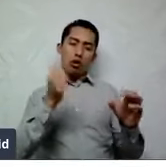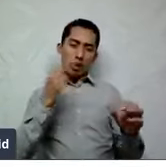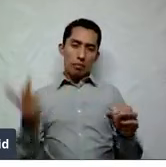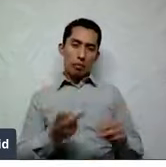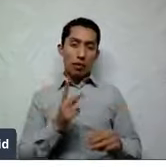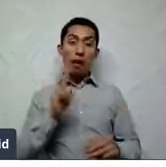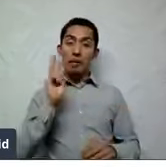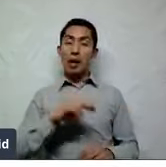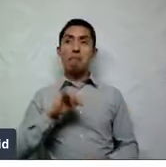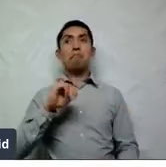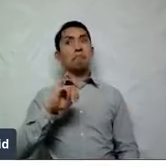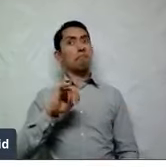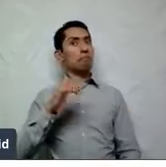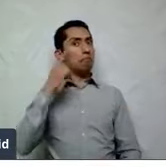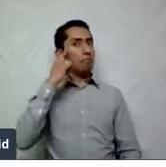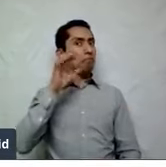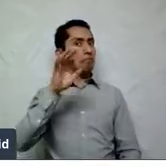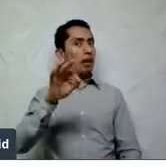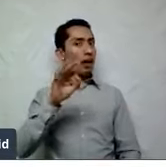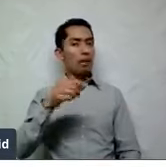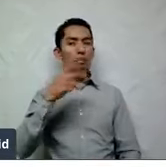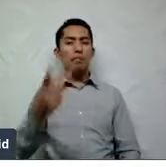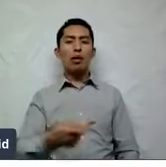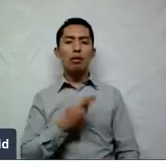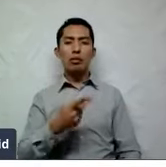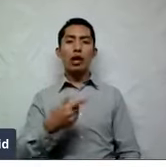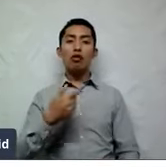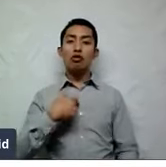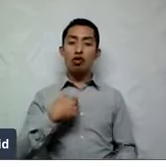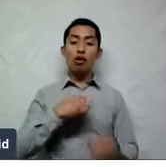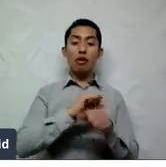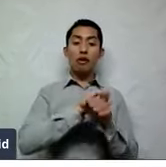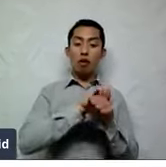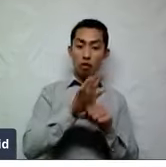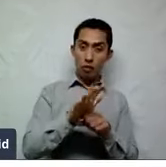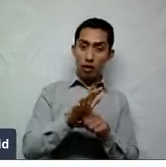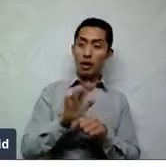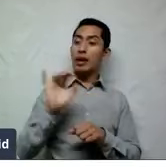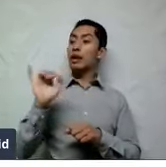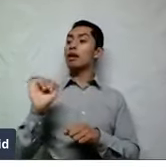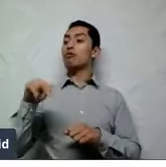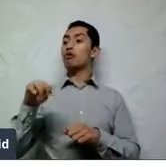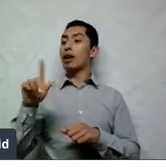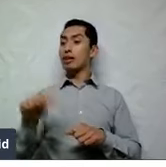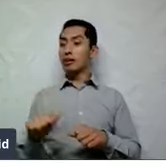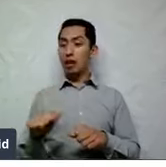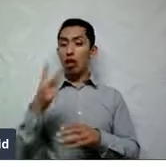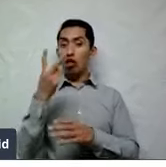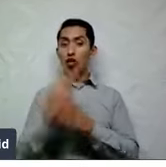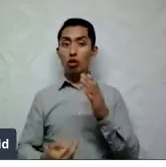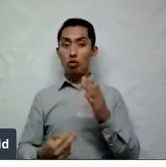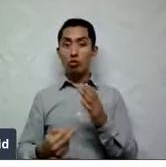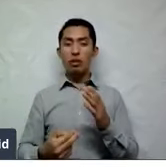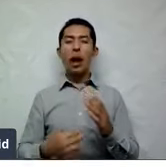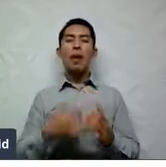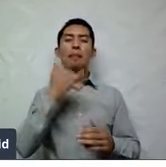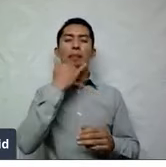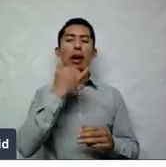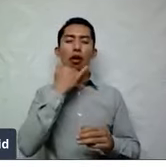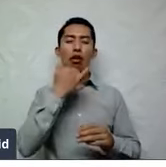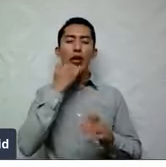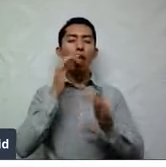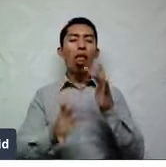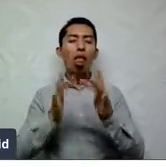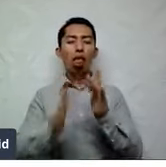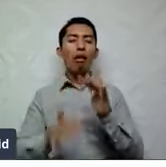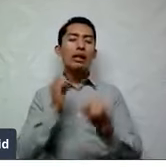sensata. Dice, ¿puedo tener COVID e influenza al mismo tiempo, doctor? Sí, perdón, es que el internet se me está yendo.